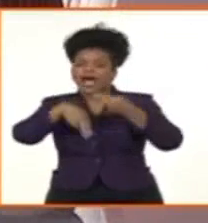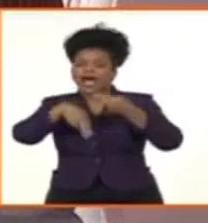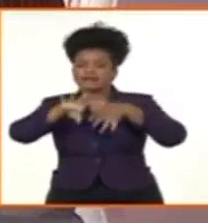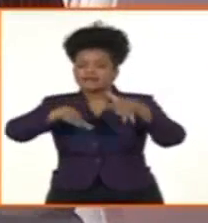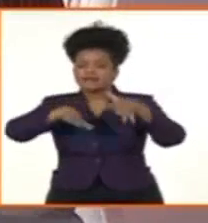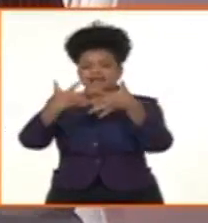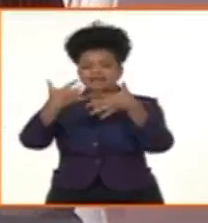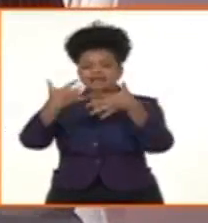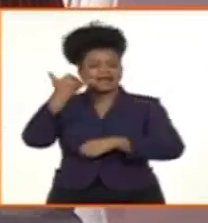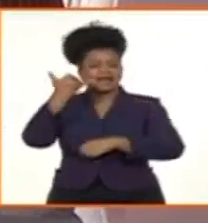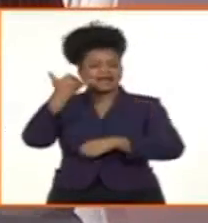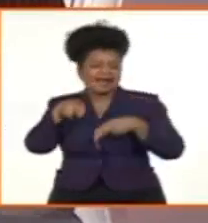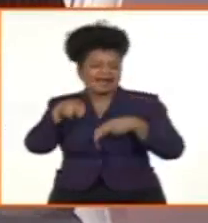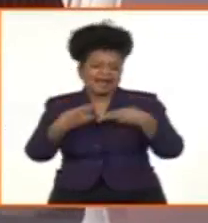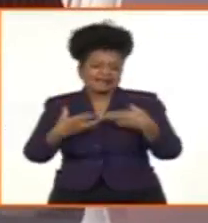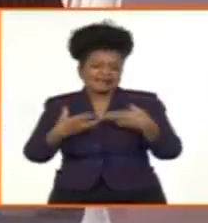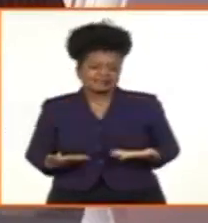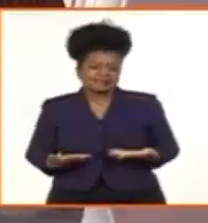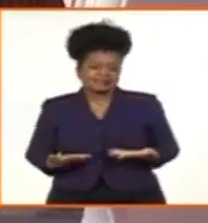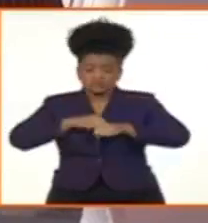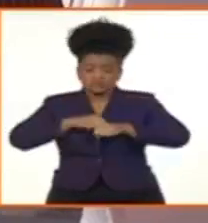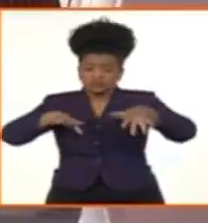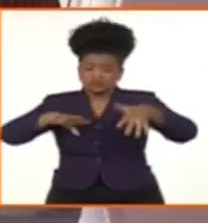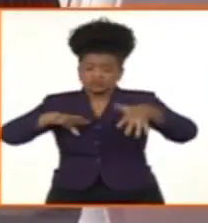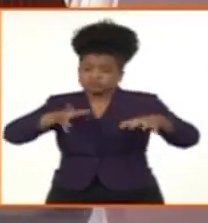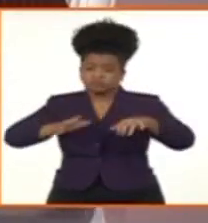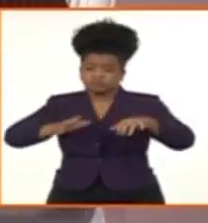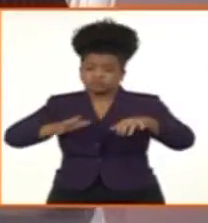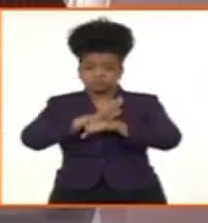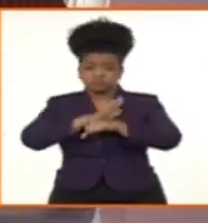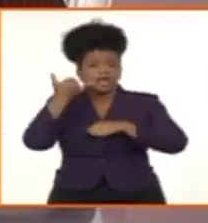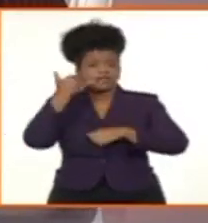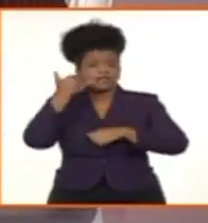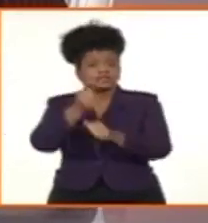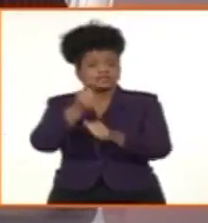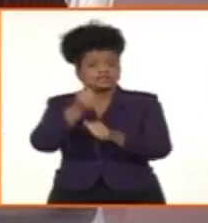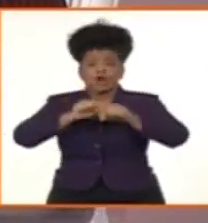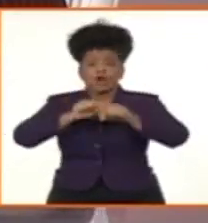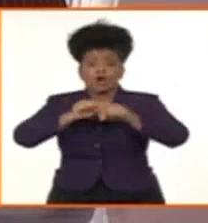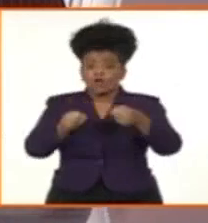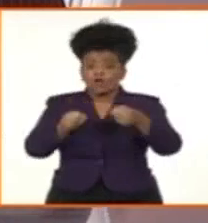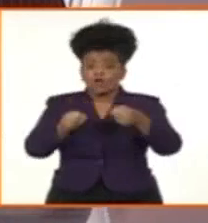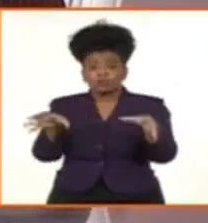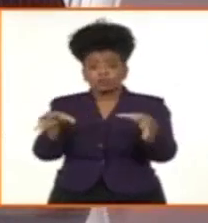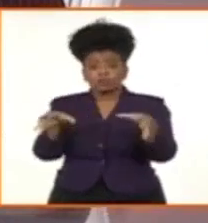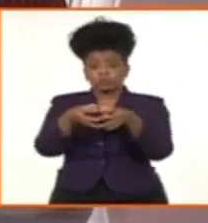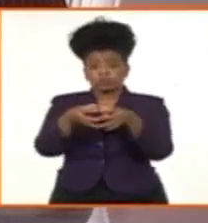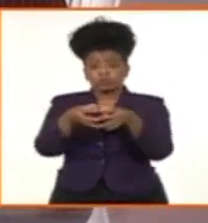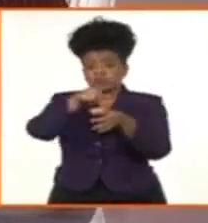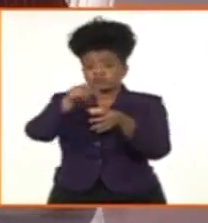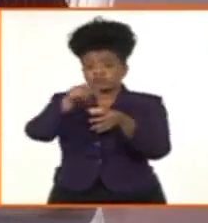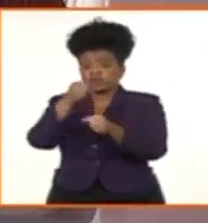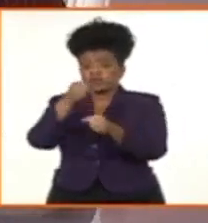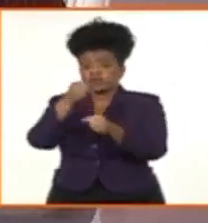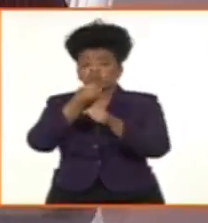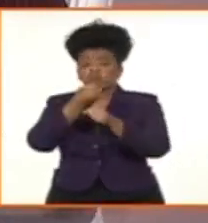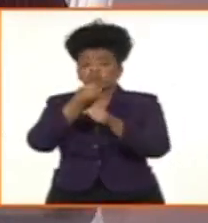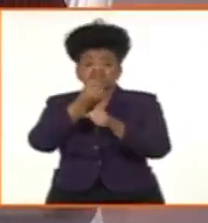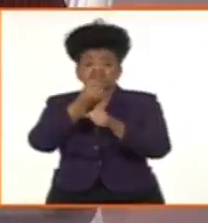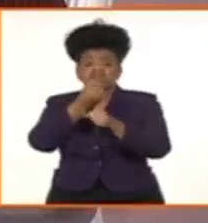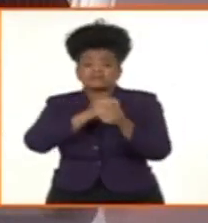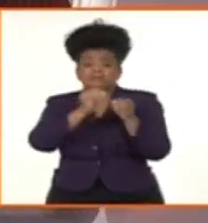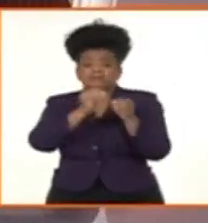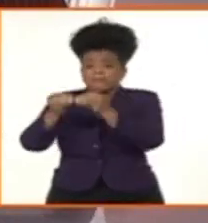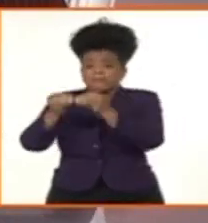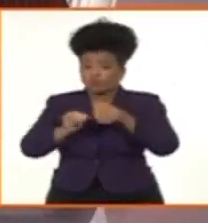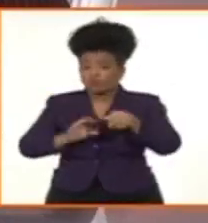muy complejo de pandemia, porque ETESA trabaja en brigadas donde las personas y los trabajadores también se podían infectar,